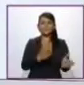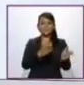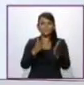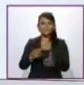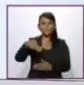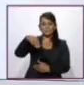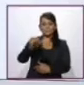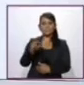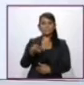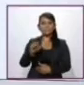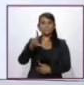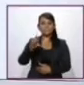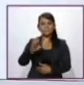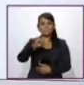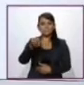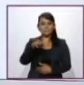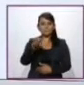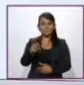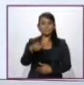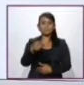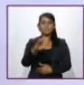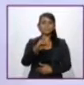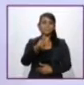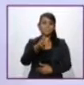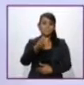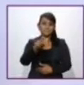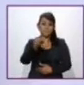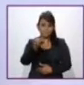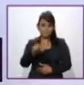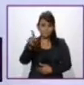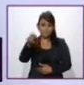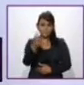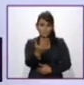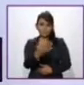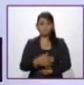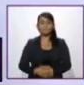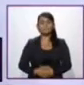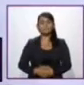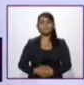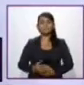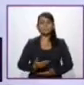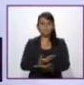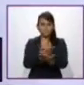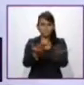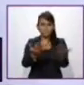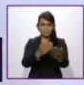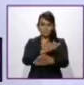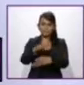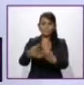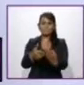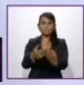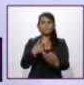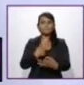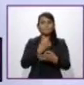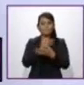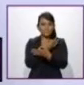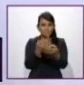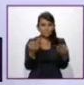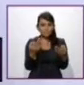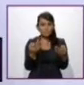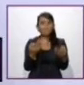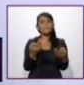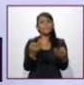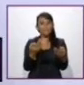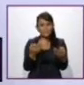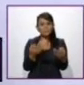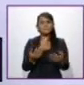de Jesús Ibarra Silva, la candidata del PES. Adelante. A todos los ciudadanos quiero decirles que estoy dispuesta a luchar por